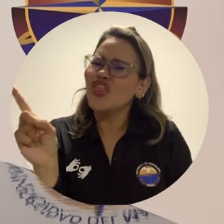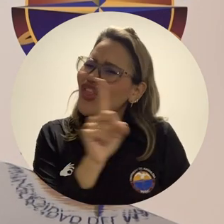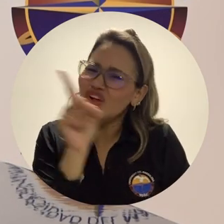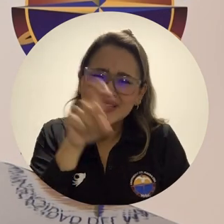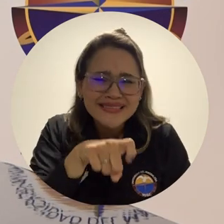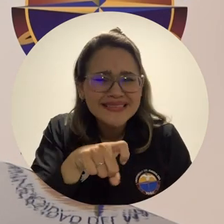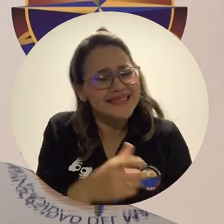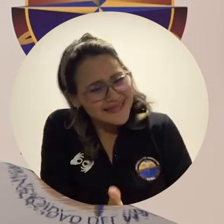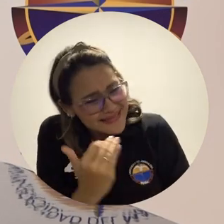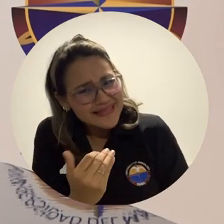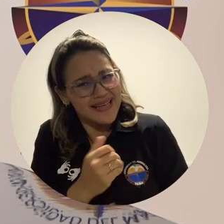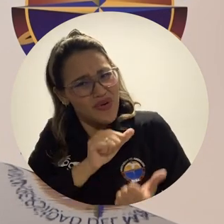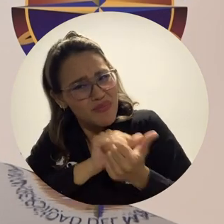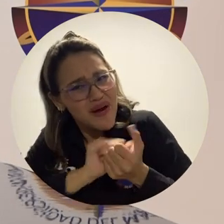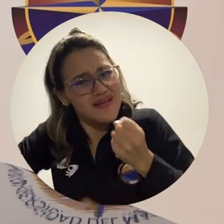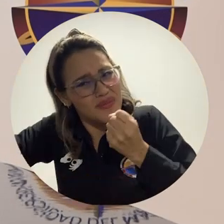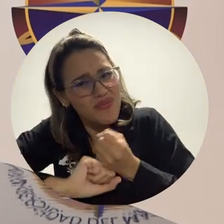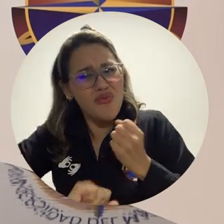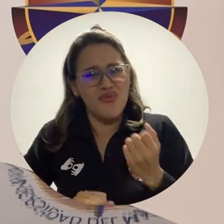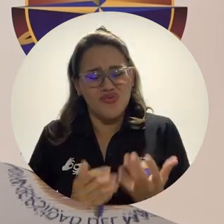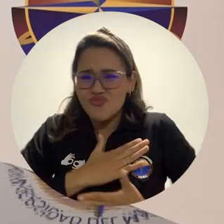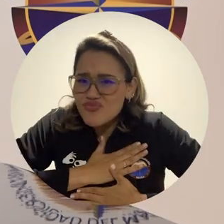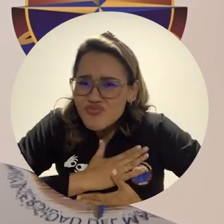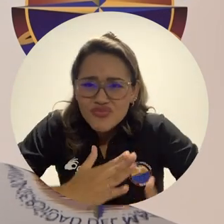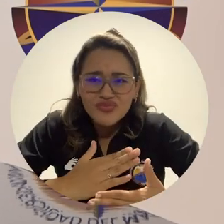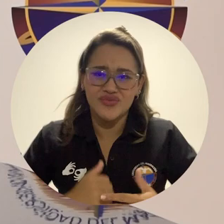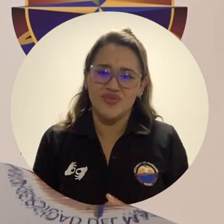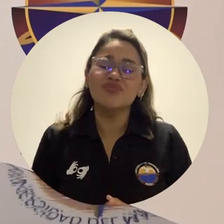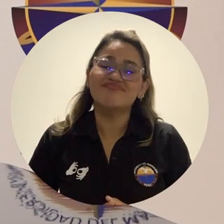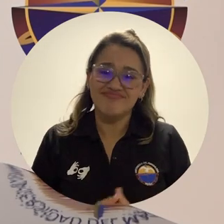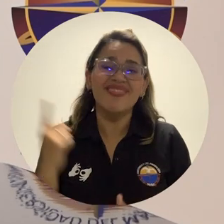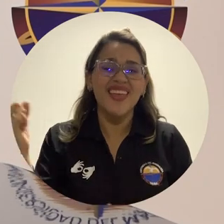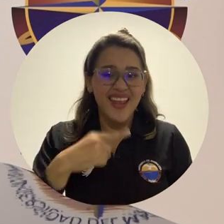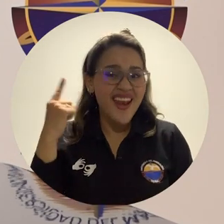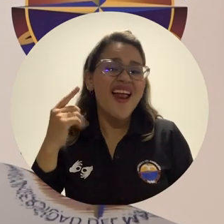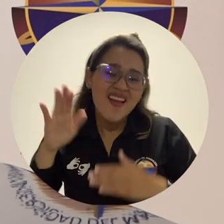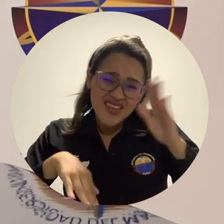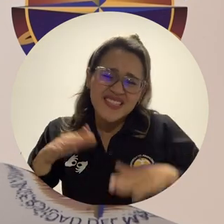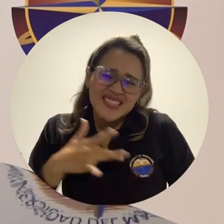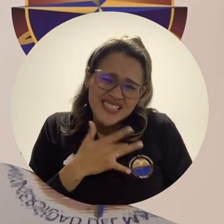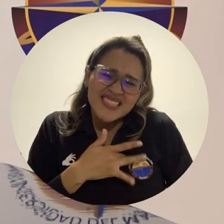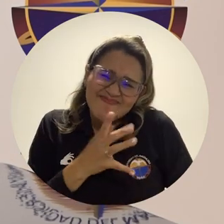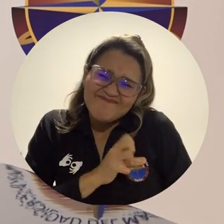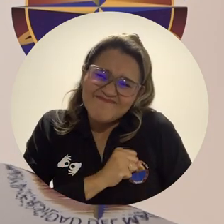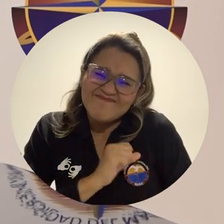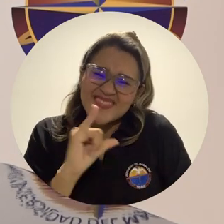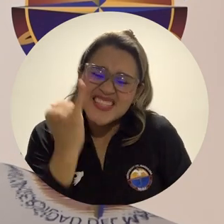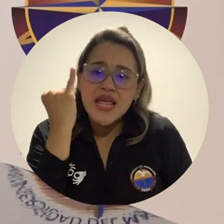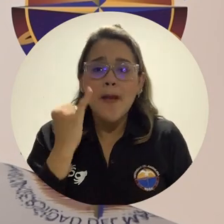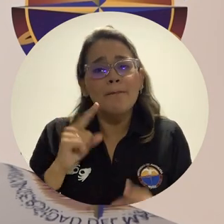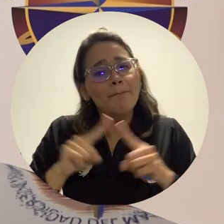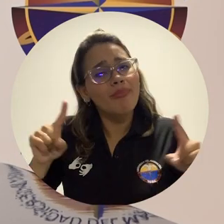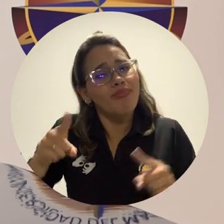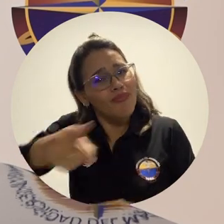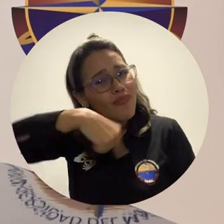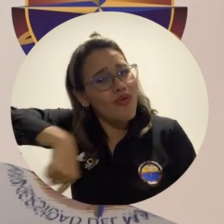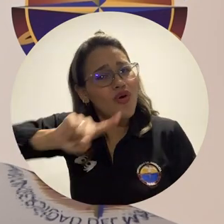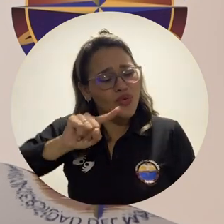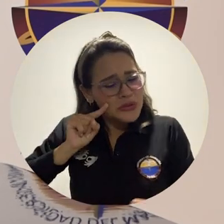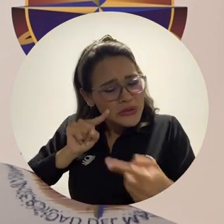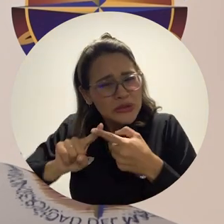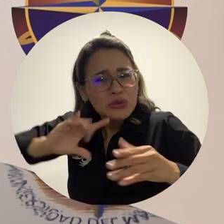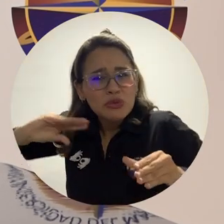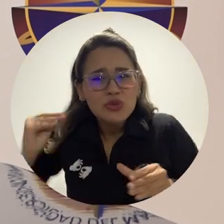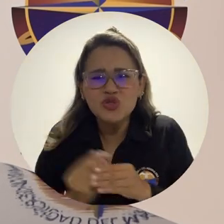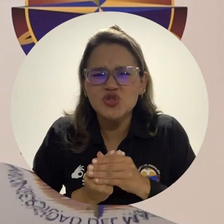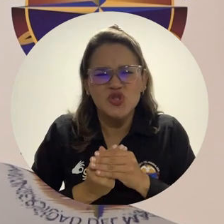de redes sociales la tristeza que les embarga. Muchos a veces nos hemos sentido así. La vida ha sido dura y ha sido difícil, pero